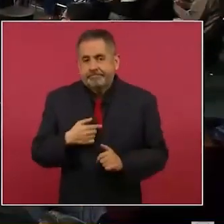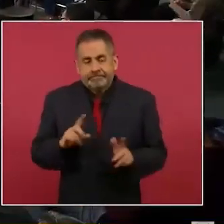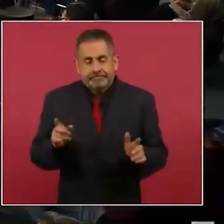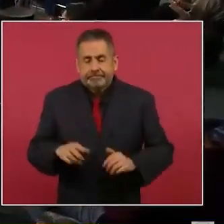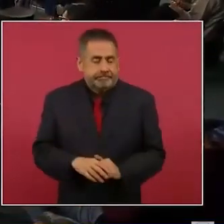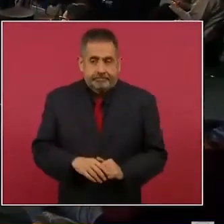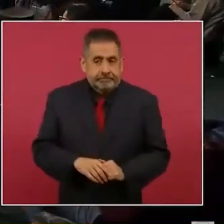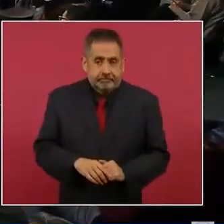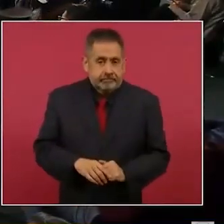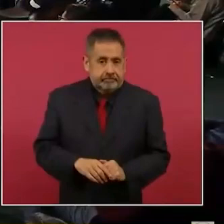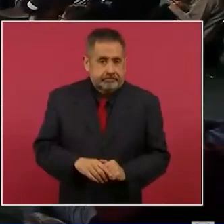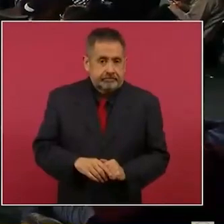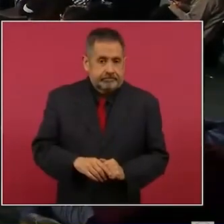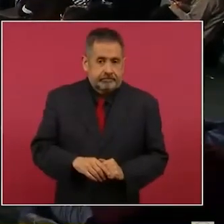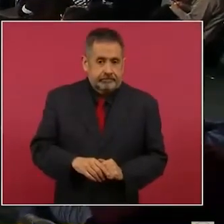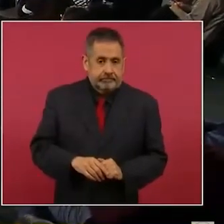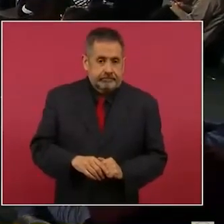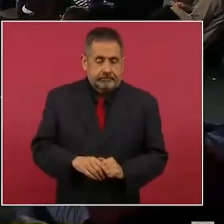no